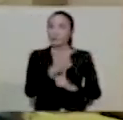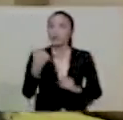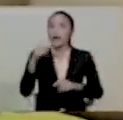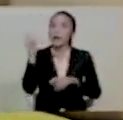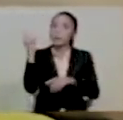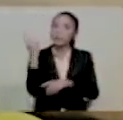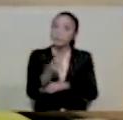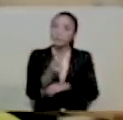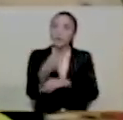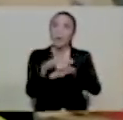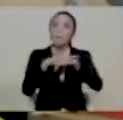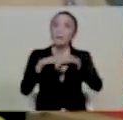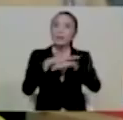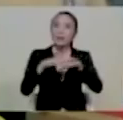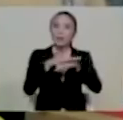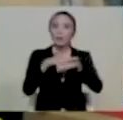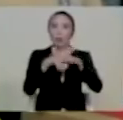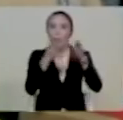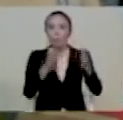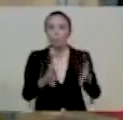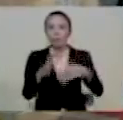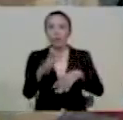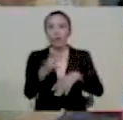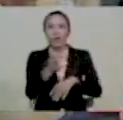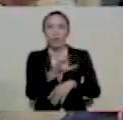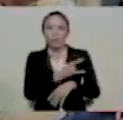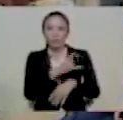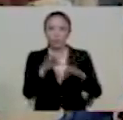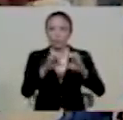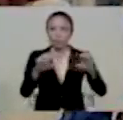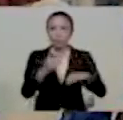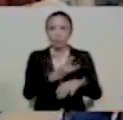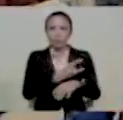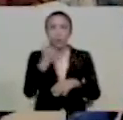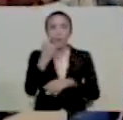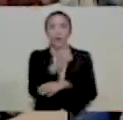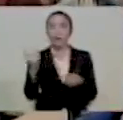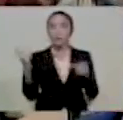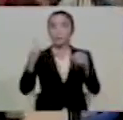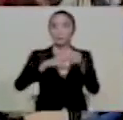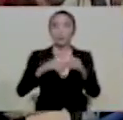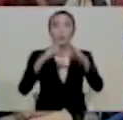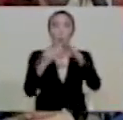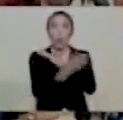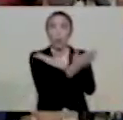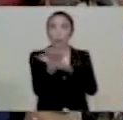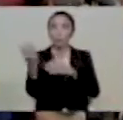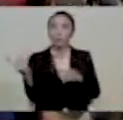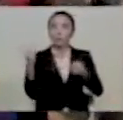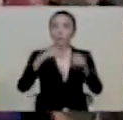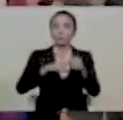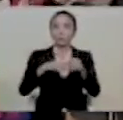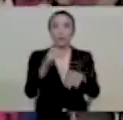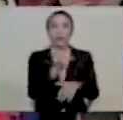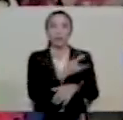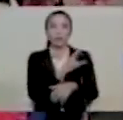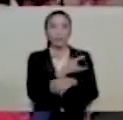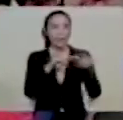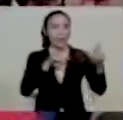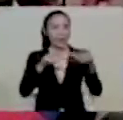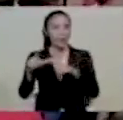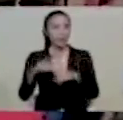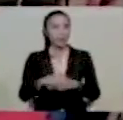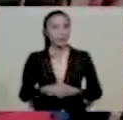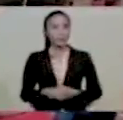Universitaria, el ministro Jubel Roa, para que garantice el cupo de todos ustedes en las universidades.